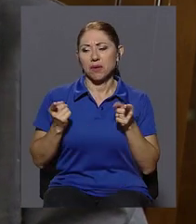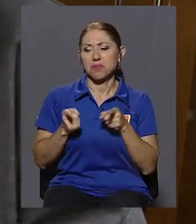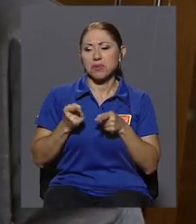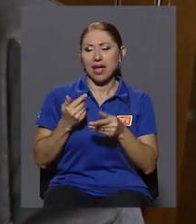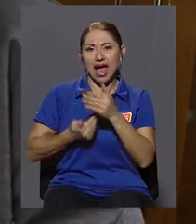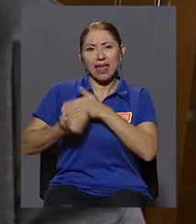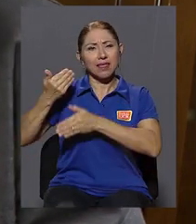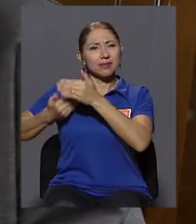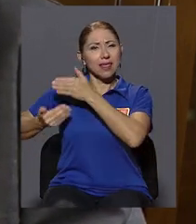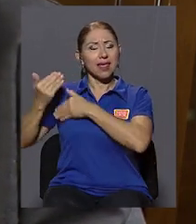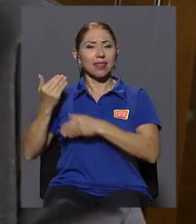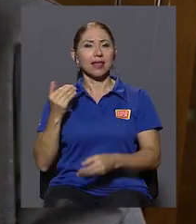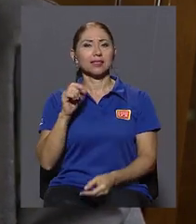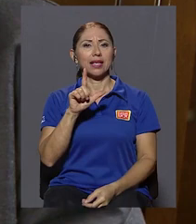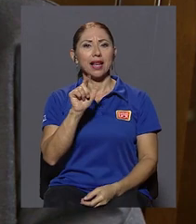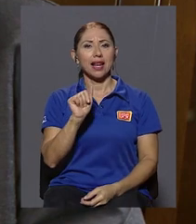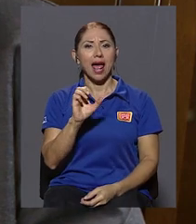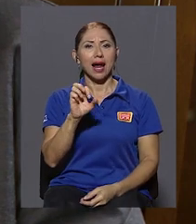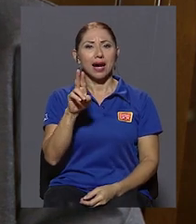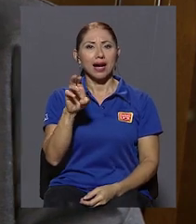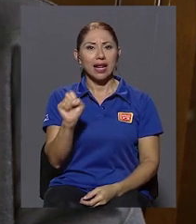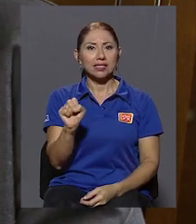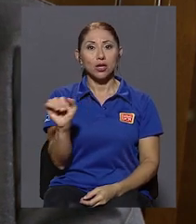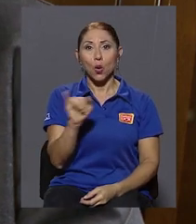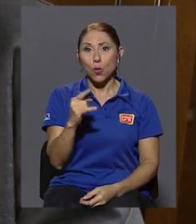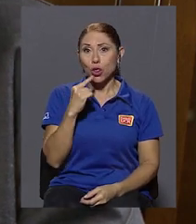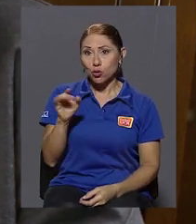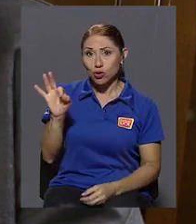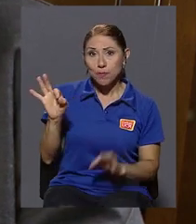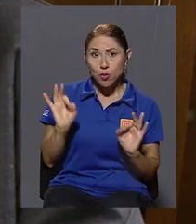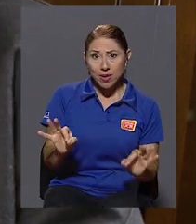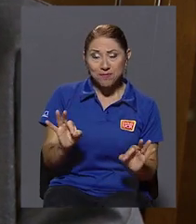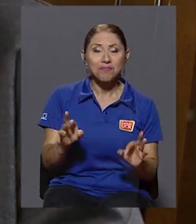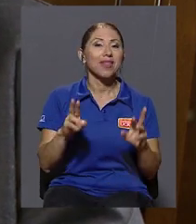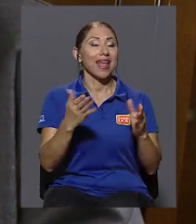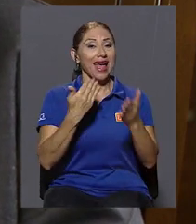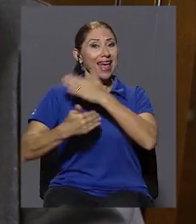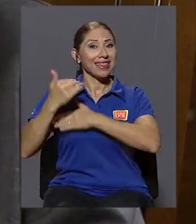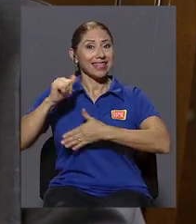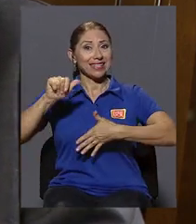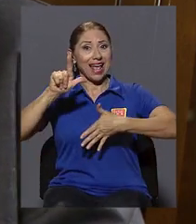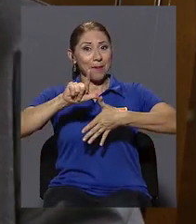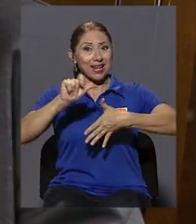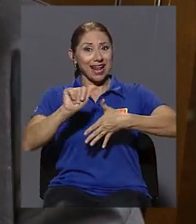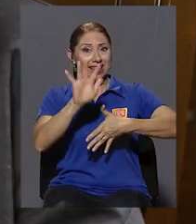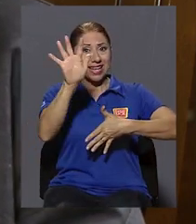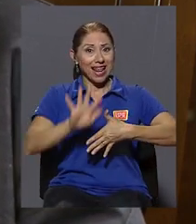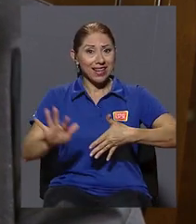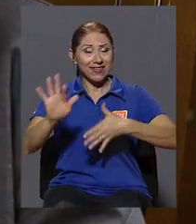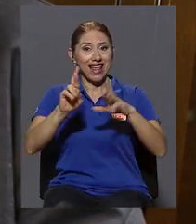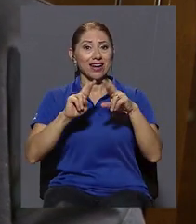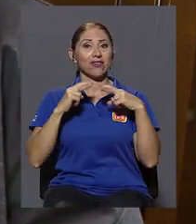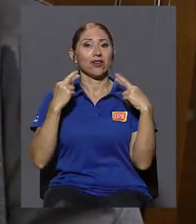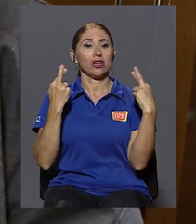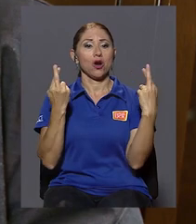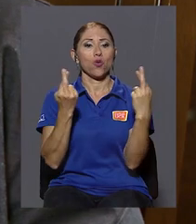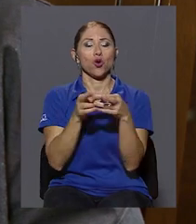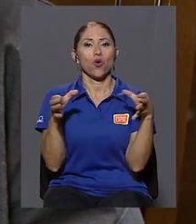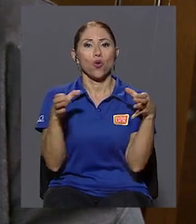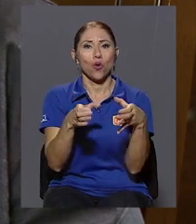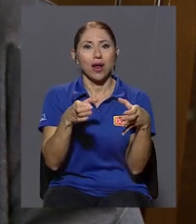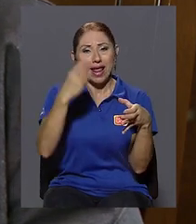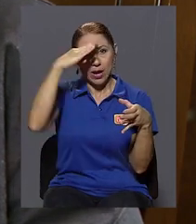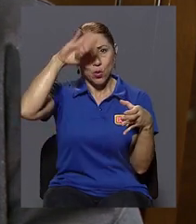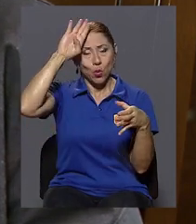Los antecedentes de la CRES, como tú bien marcabas, son la reunión que América Latina y el Caribe realizaron en la ciudad de La Habana, en